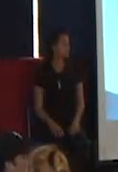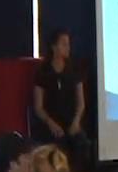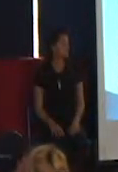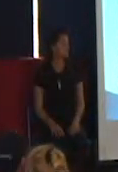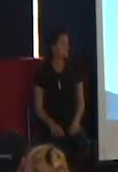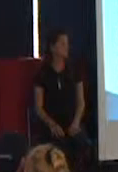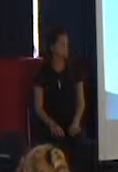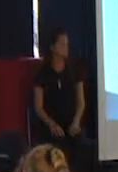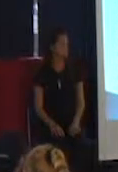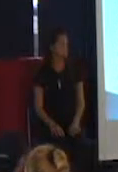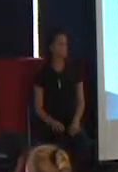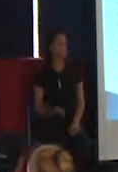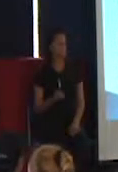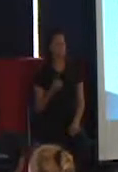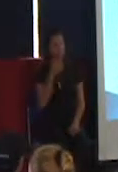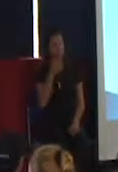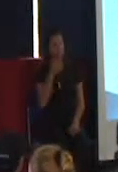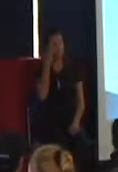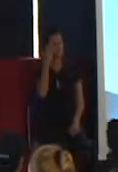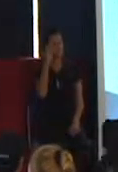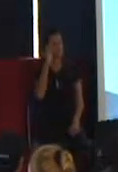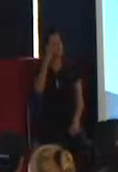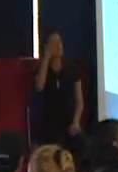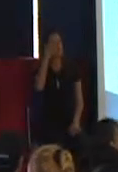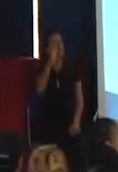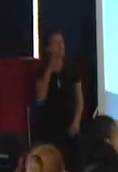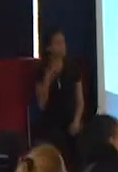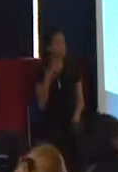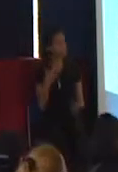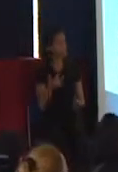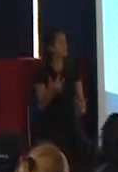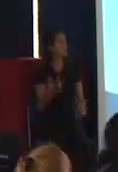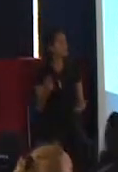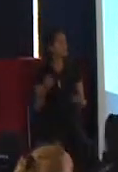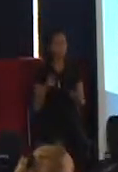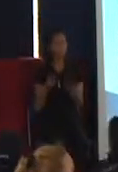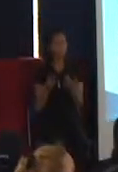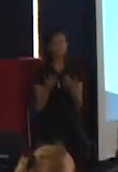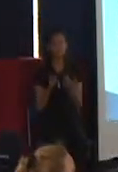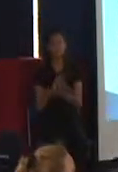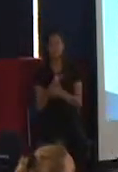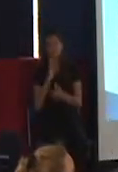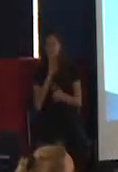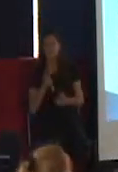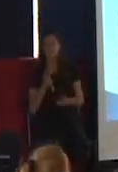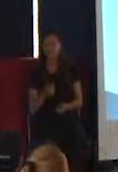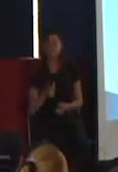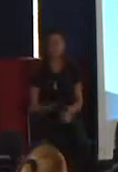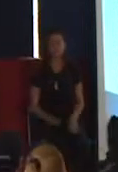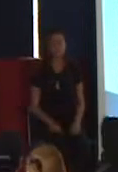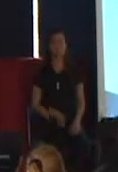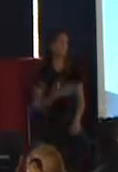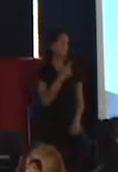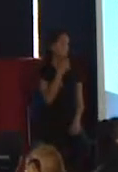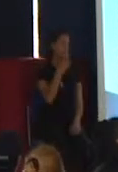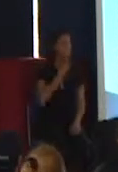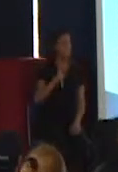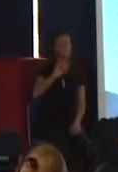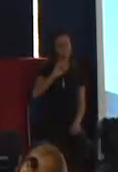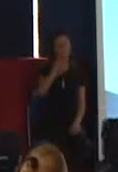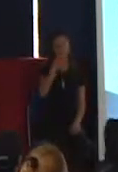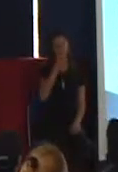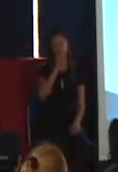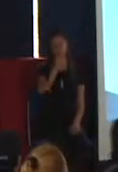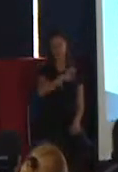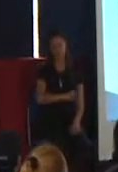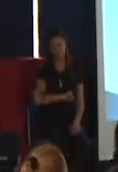Eh, Sí, desafortunadamente el sistema